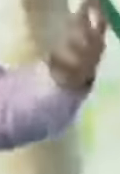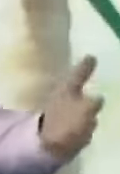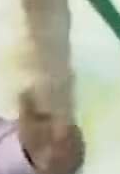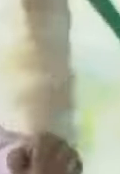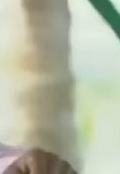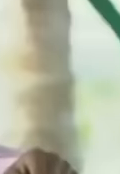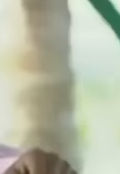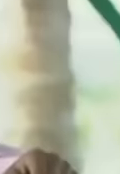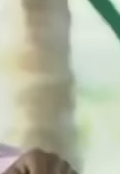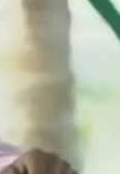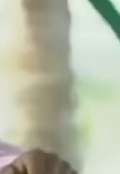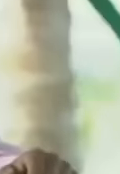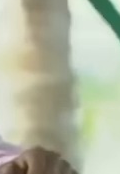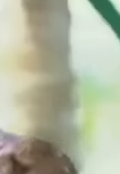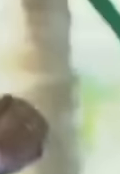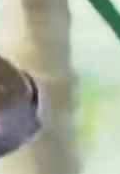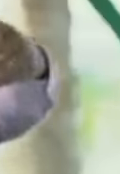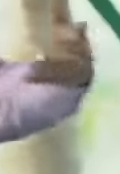la gastronomía de La Guaira,